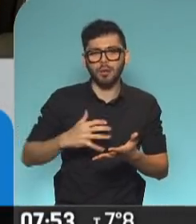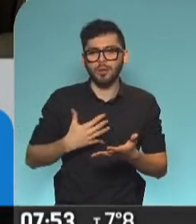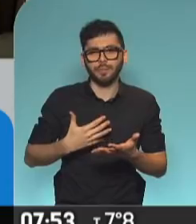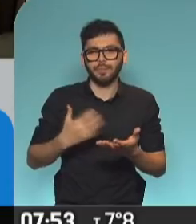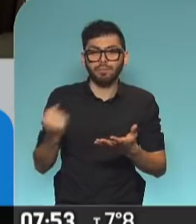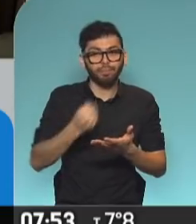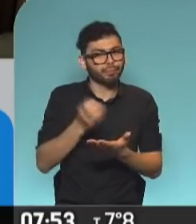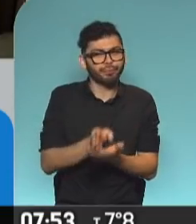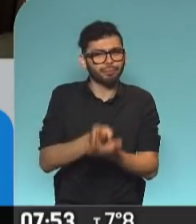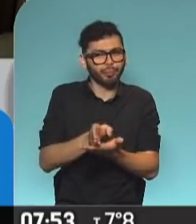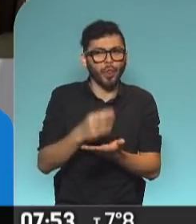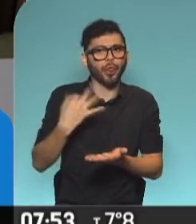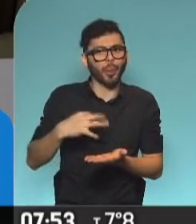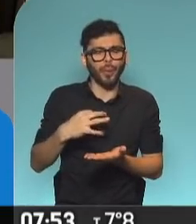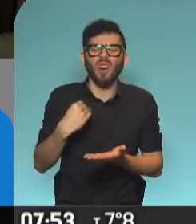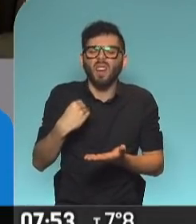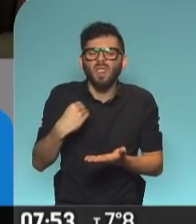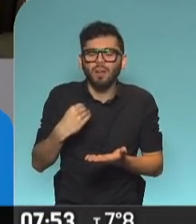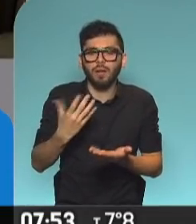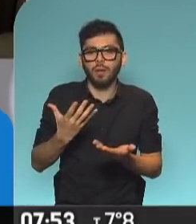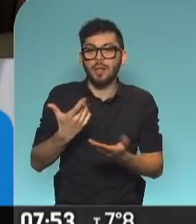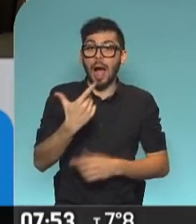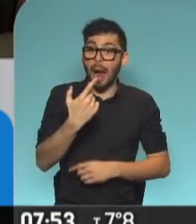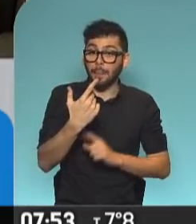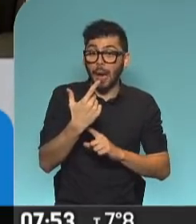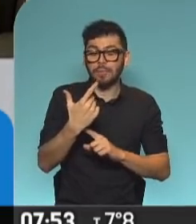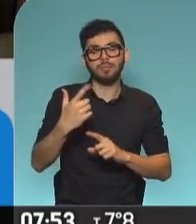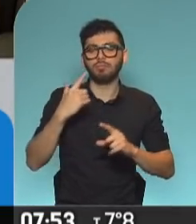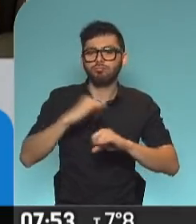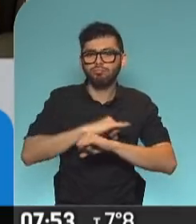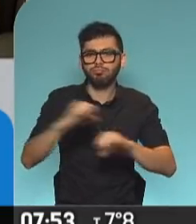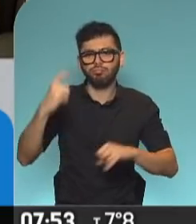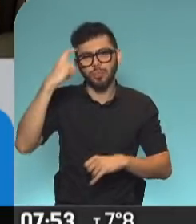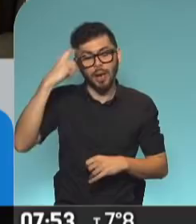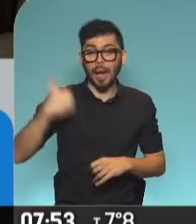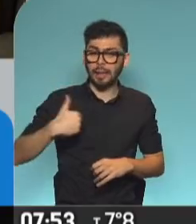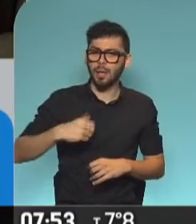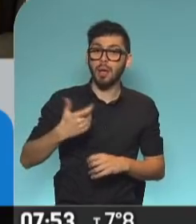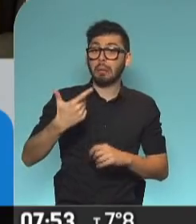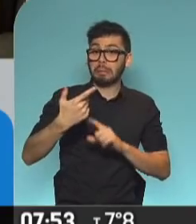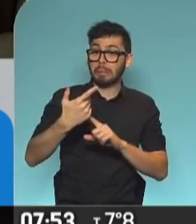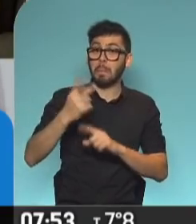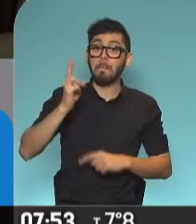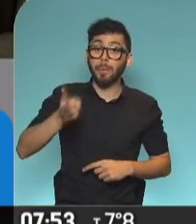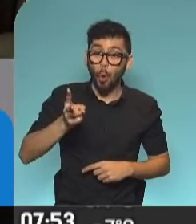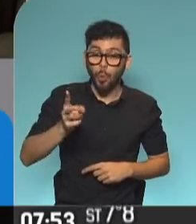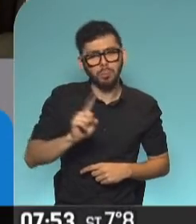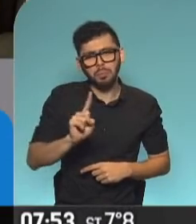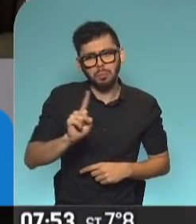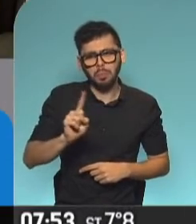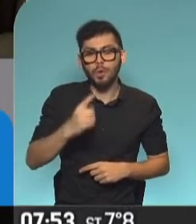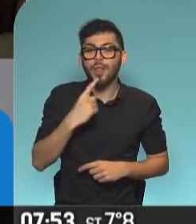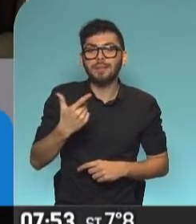determinantes en ese sentido, que es concientizar con el uso de armas de fuego. Nuestro país no las prohíbe, pero permite su uso de una